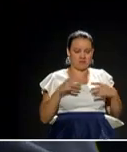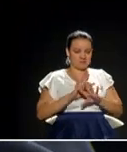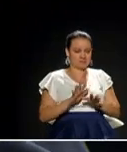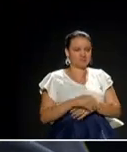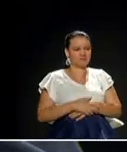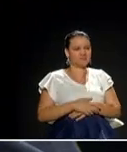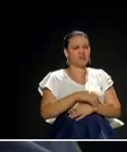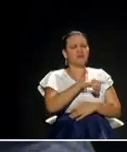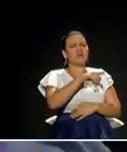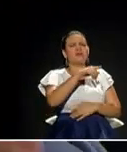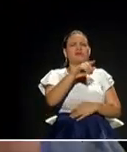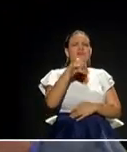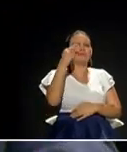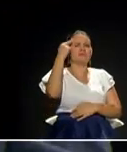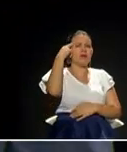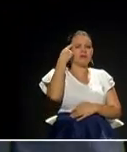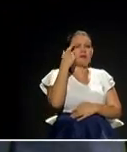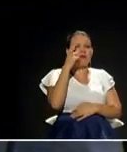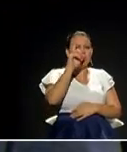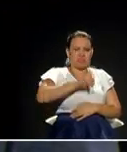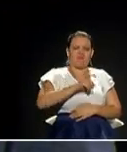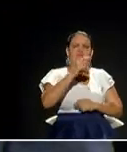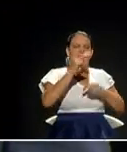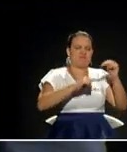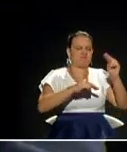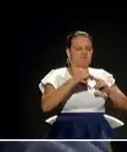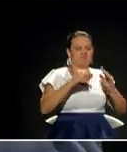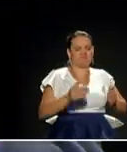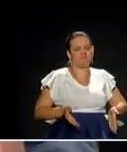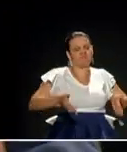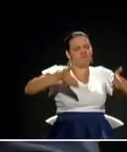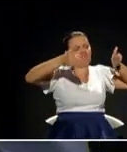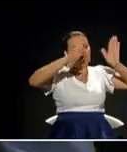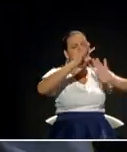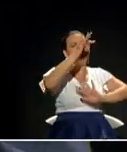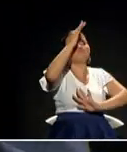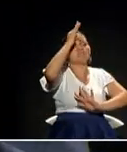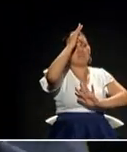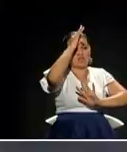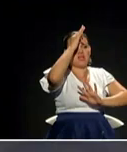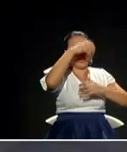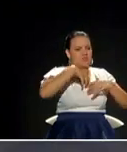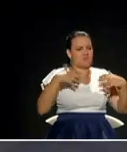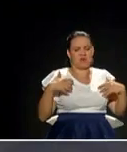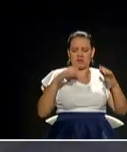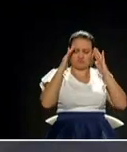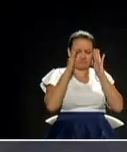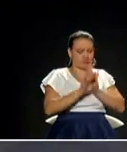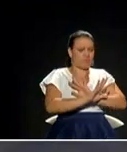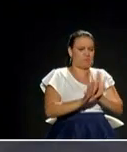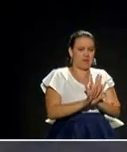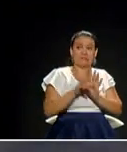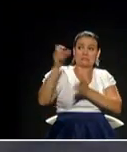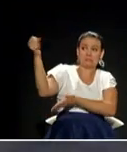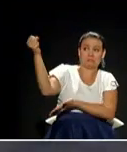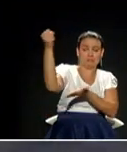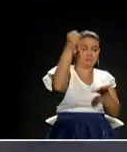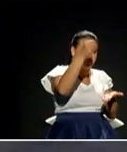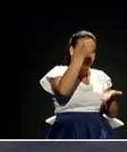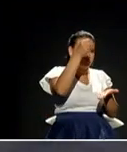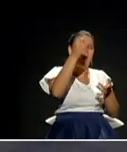para financiados con recursos públicos pero hay una propuesta de producto que es mejor contar con